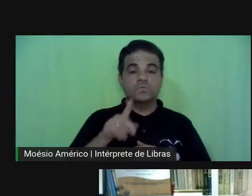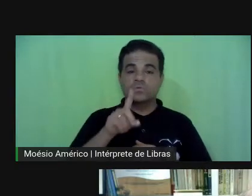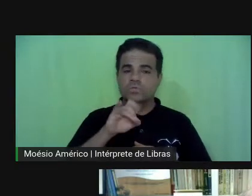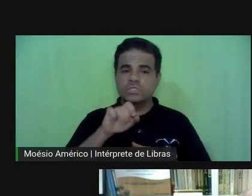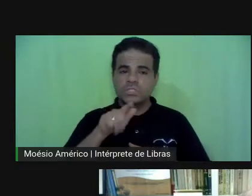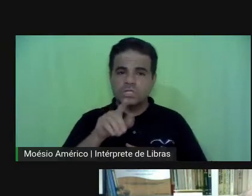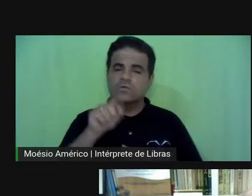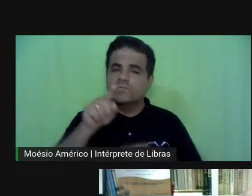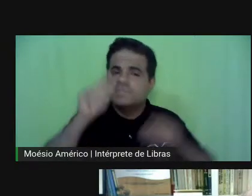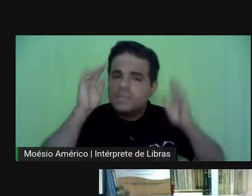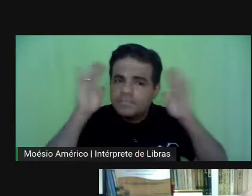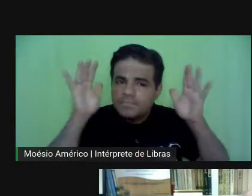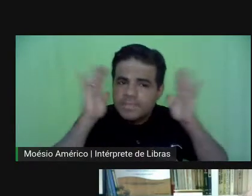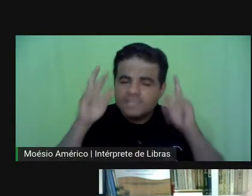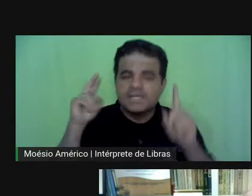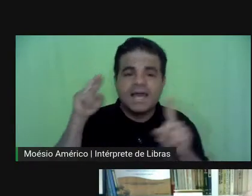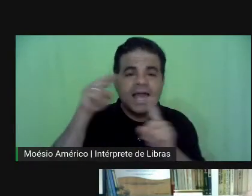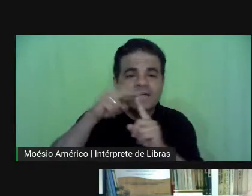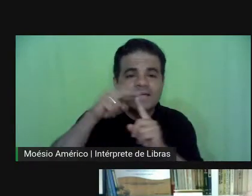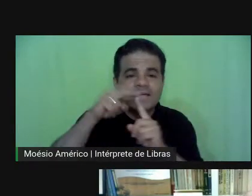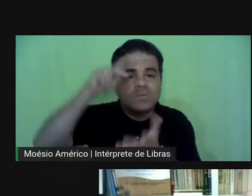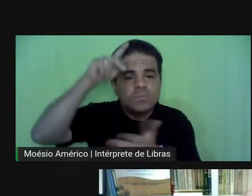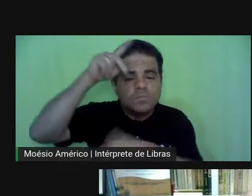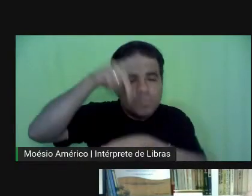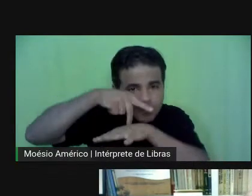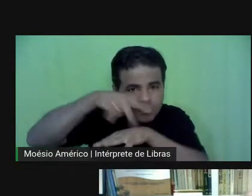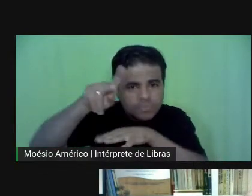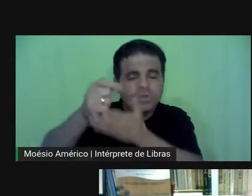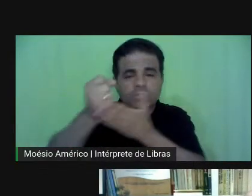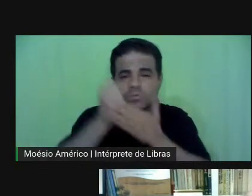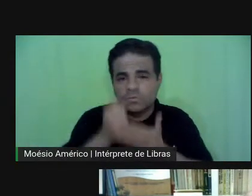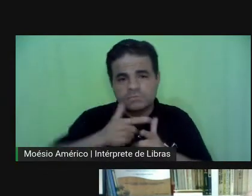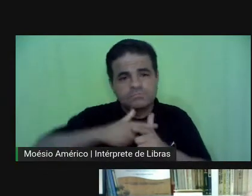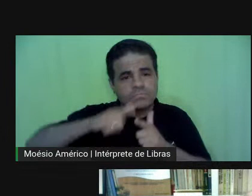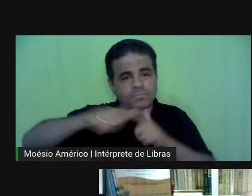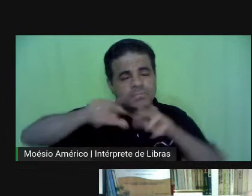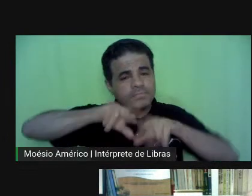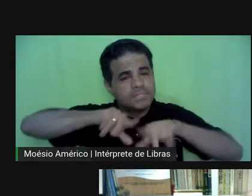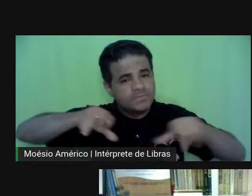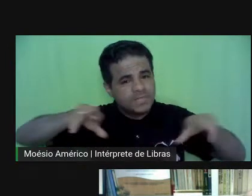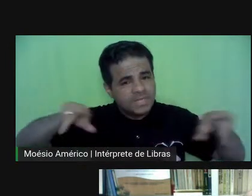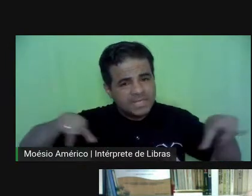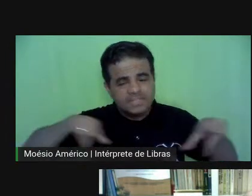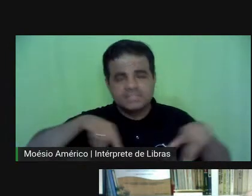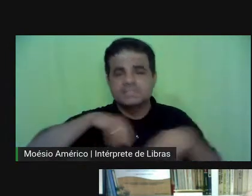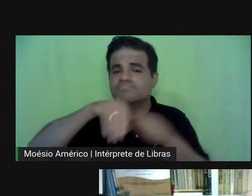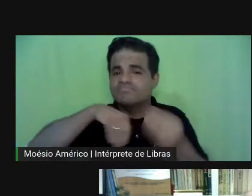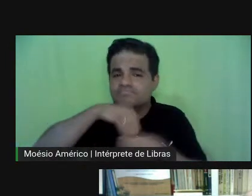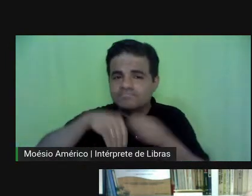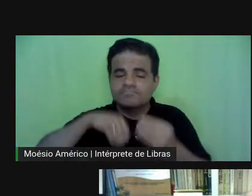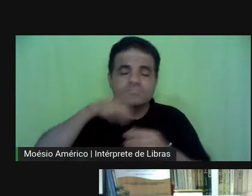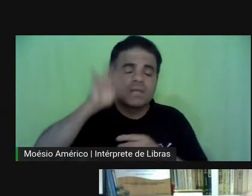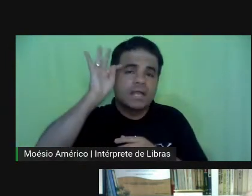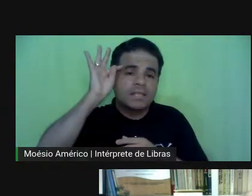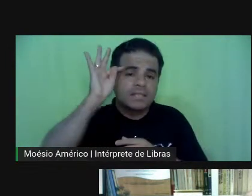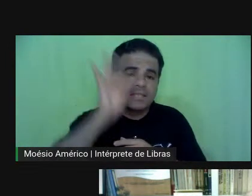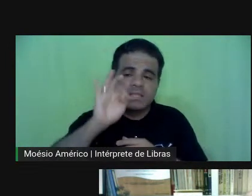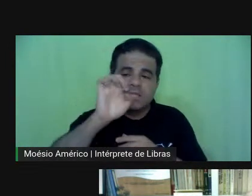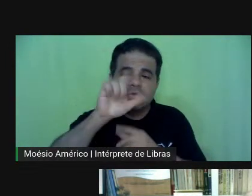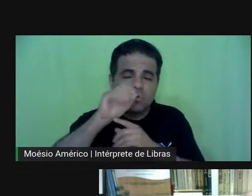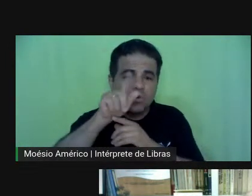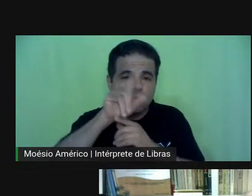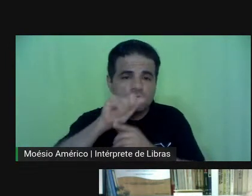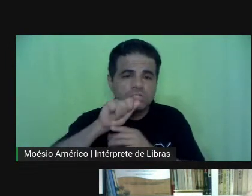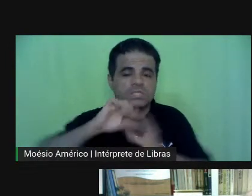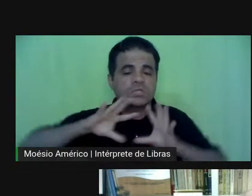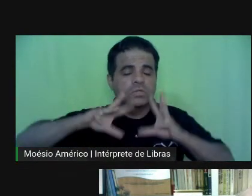piensa que razón pura traducir muchos podrían más y ahora insolubles para teología en todas las uvas áreas